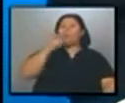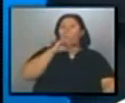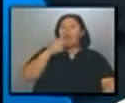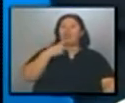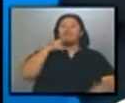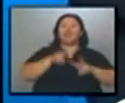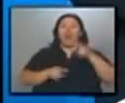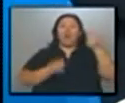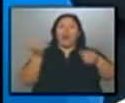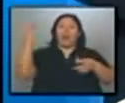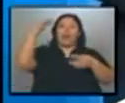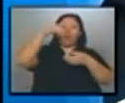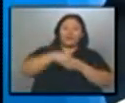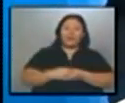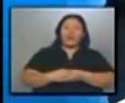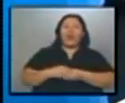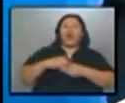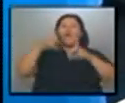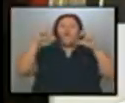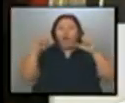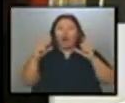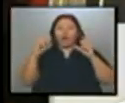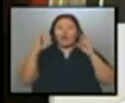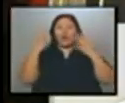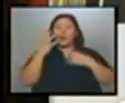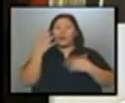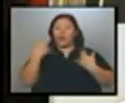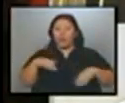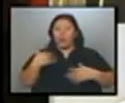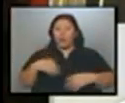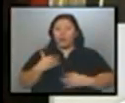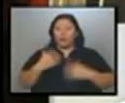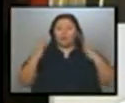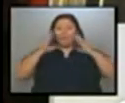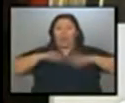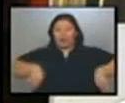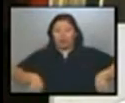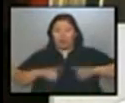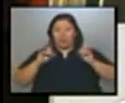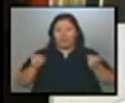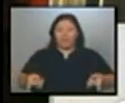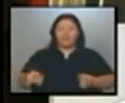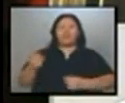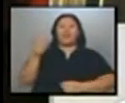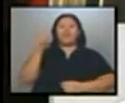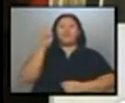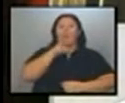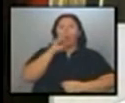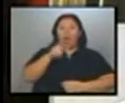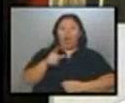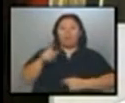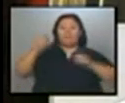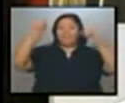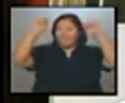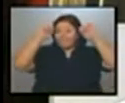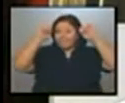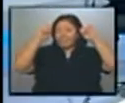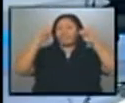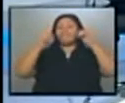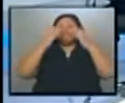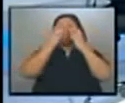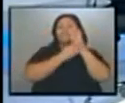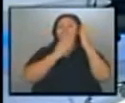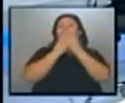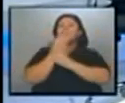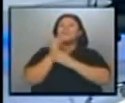bla. Y acá da como ingeniera qué, al tener casquito y guantes para la foto. ¿Ingeniera? De la